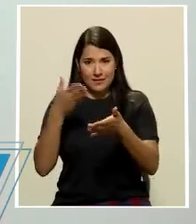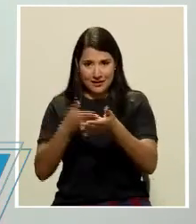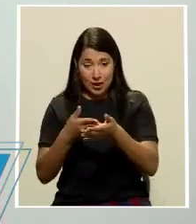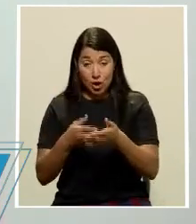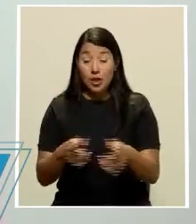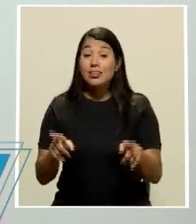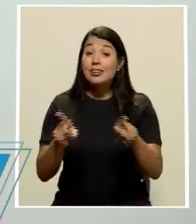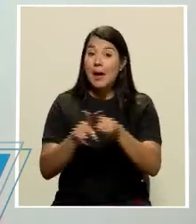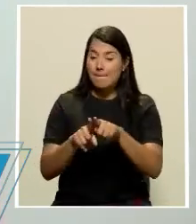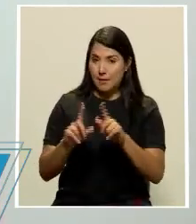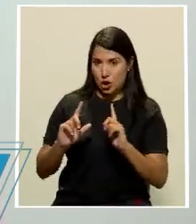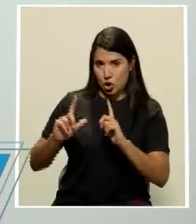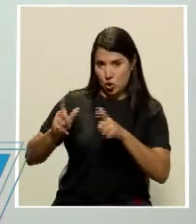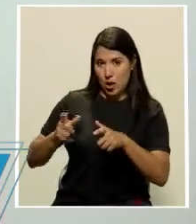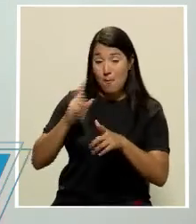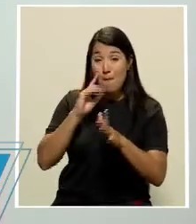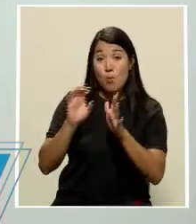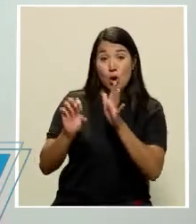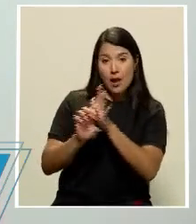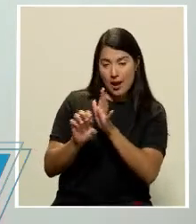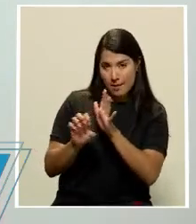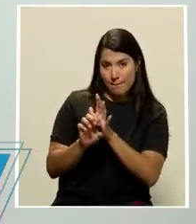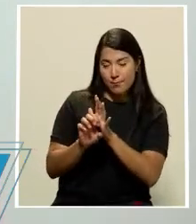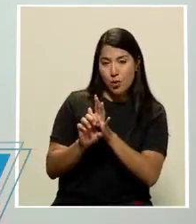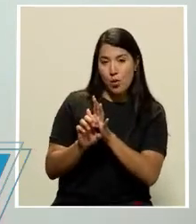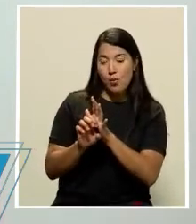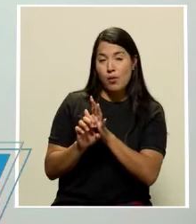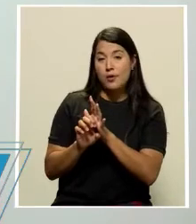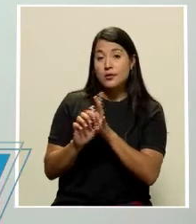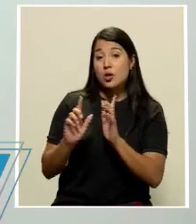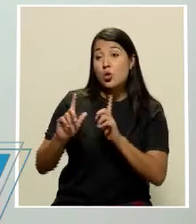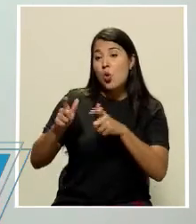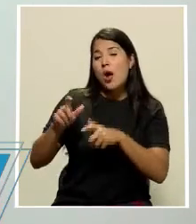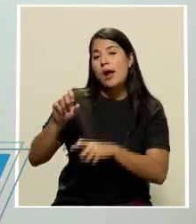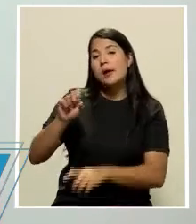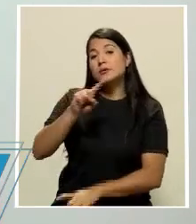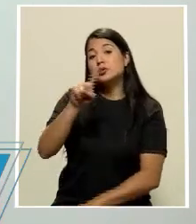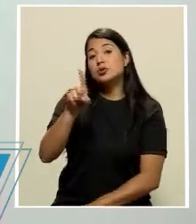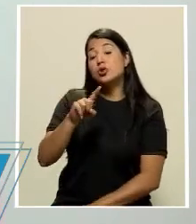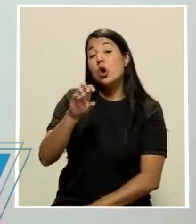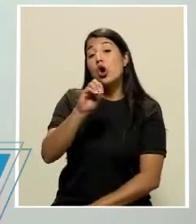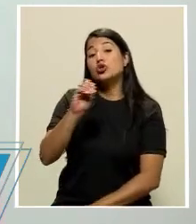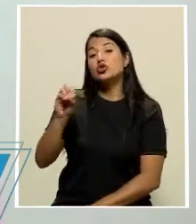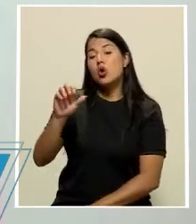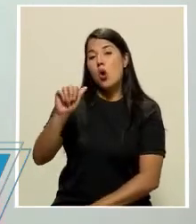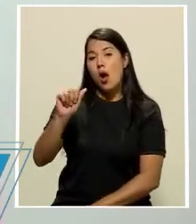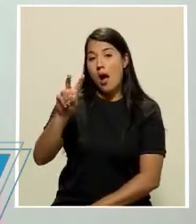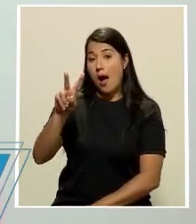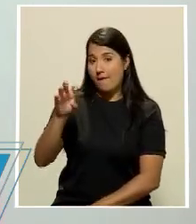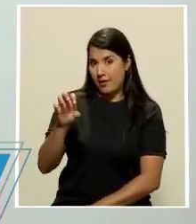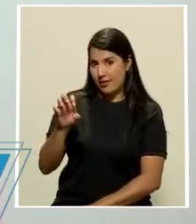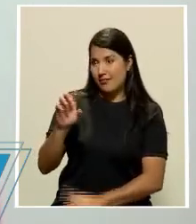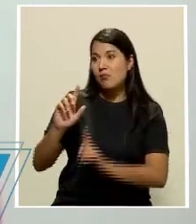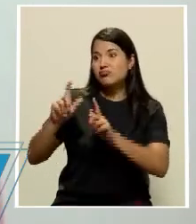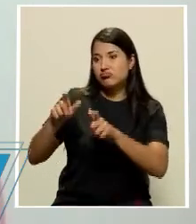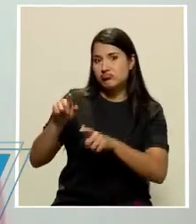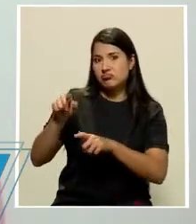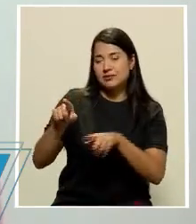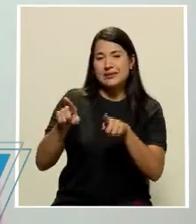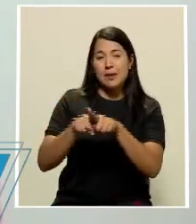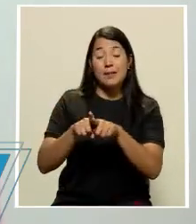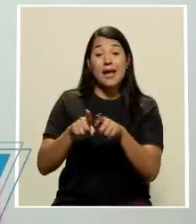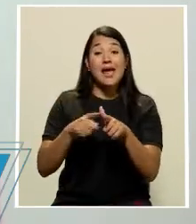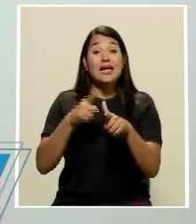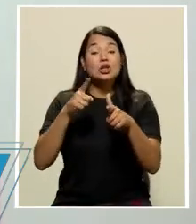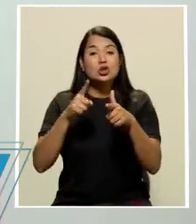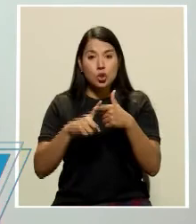También donamos, por ejemplo, que las personas conocen un poco más a lo que es SOAVE. Entonces, el hecho de que las